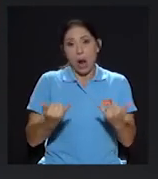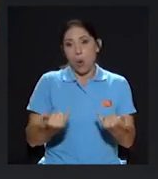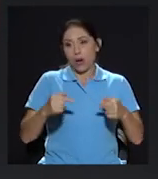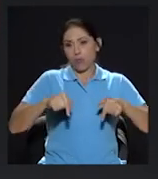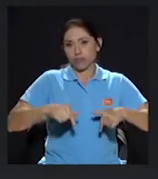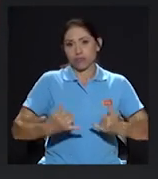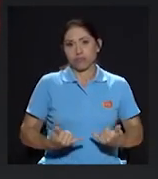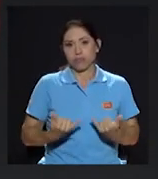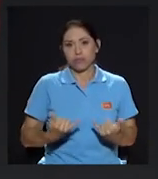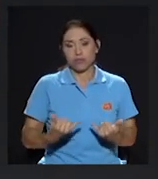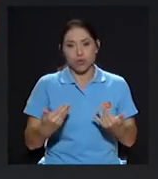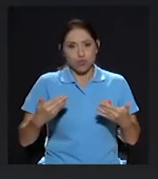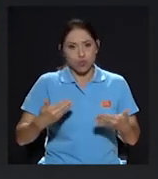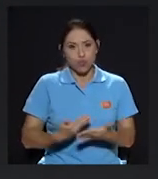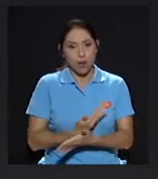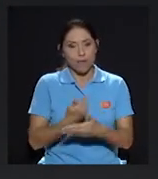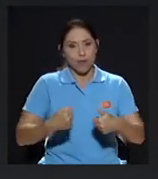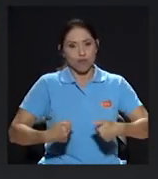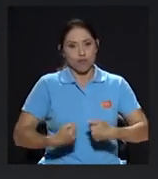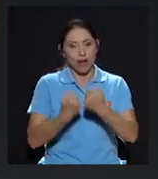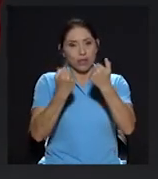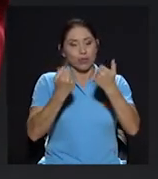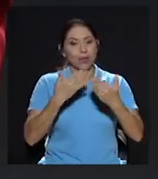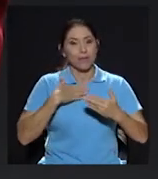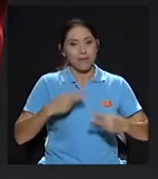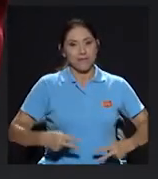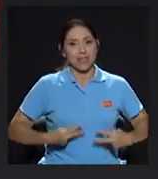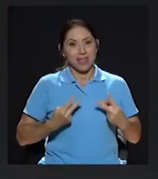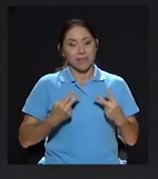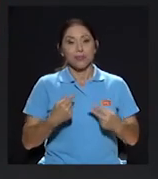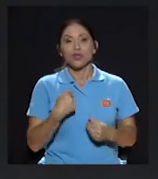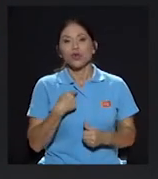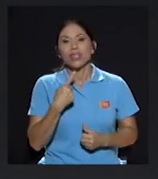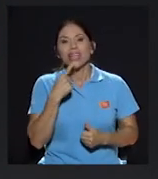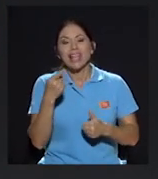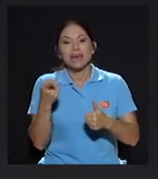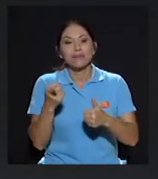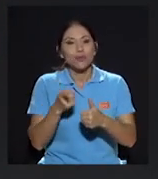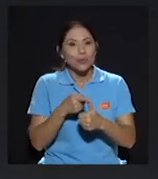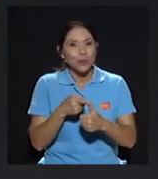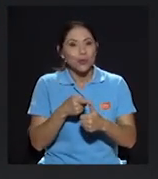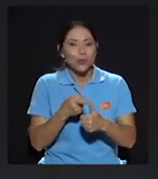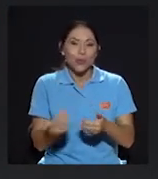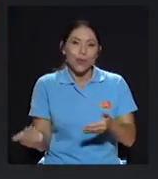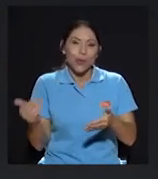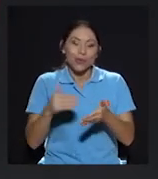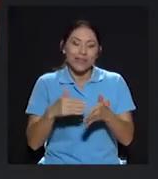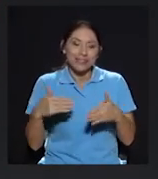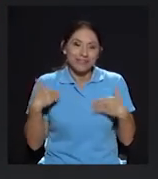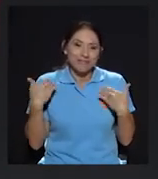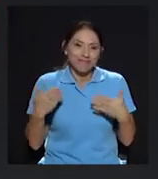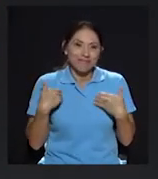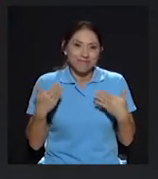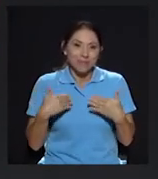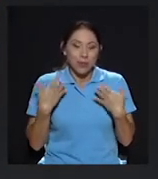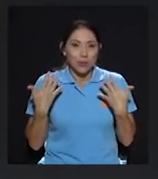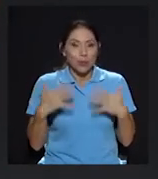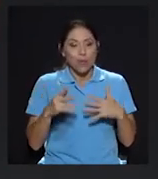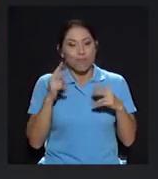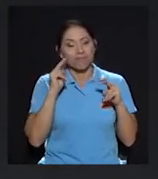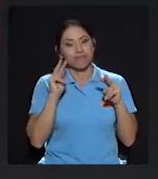en este nuevo reto de mi vida yo diría número uno con la dicha de vuelta encontrarme una